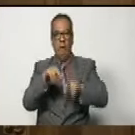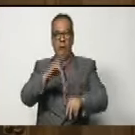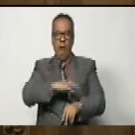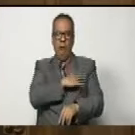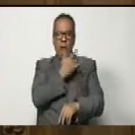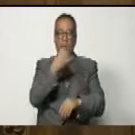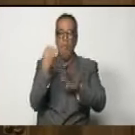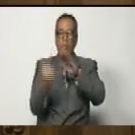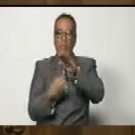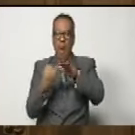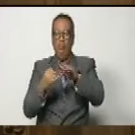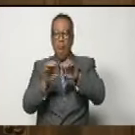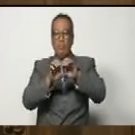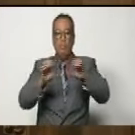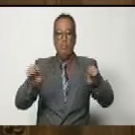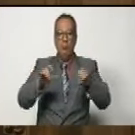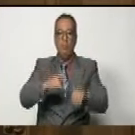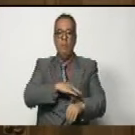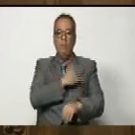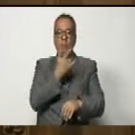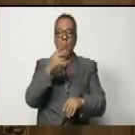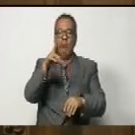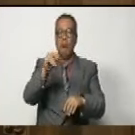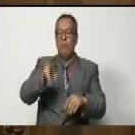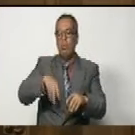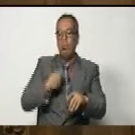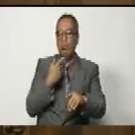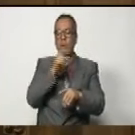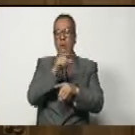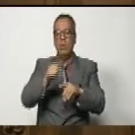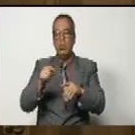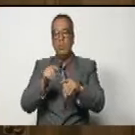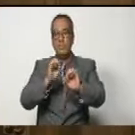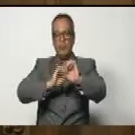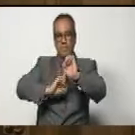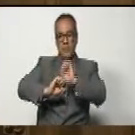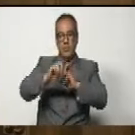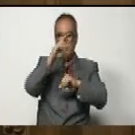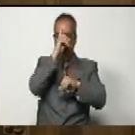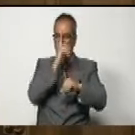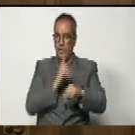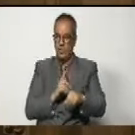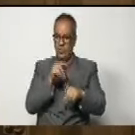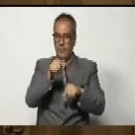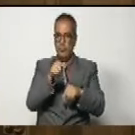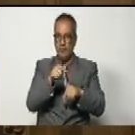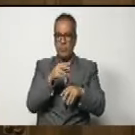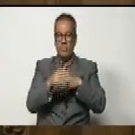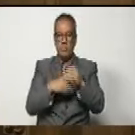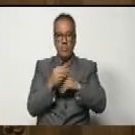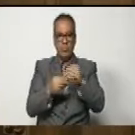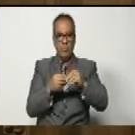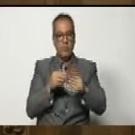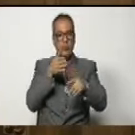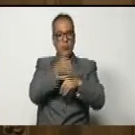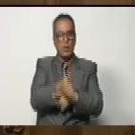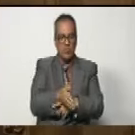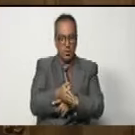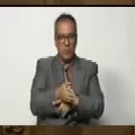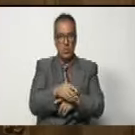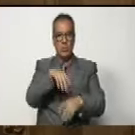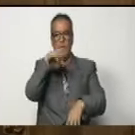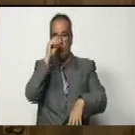universitaria. Las instituciones educativas universitarias que incumplan los deberes establecidos en esta ley referentes a la inclusión y